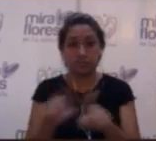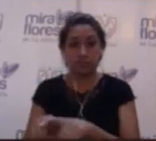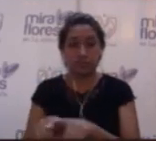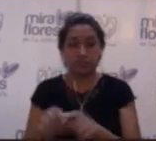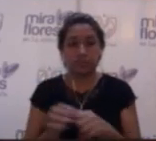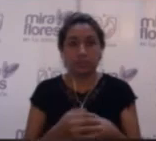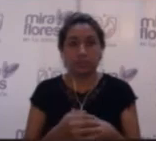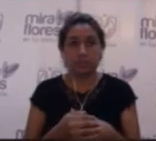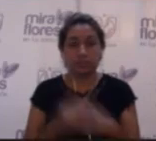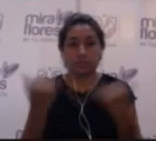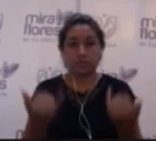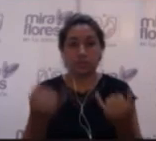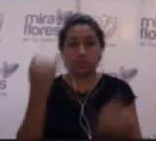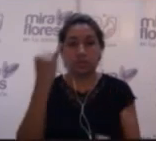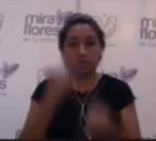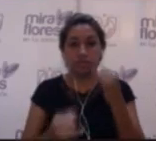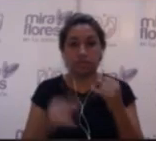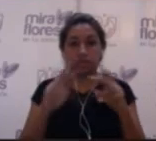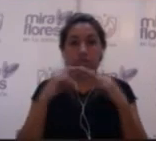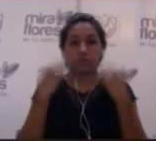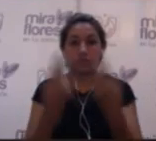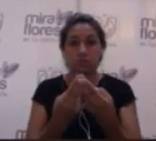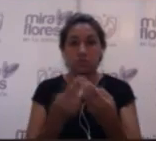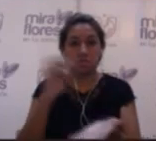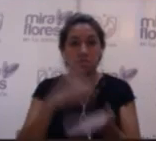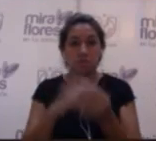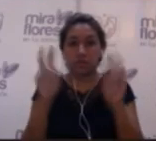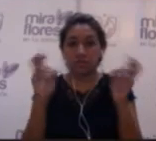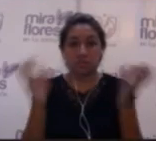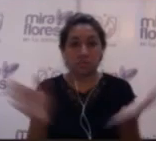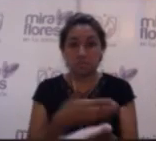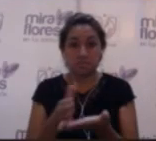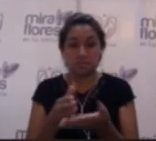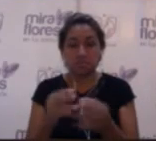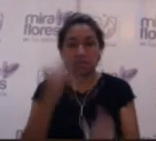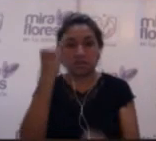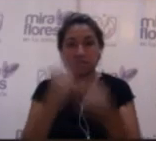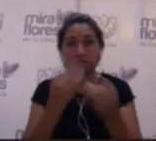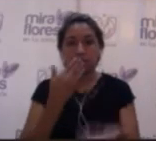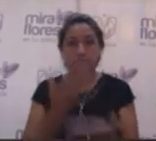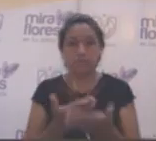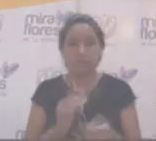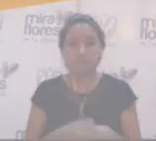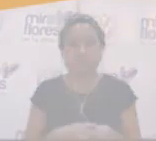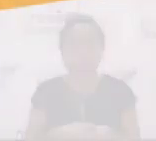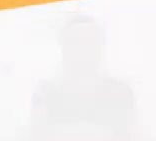pues levantamos la sesión, dado que ya no tenemos más temas que tratar. Gracias.